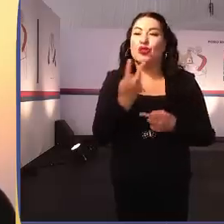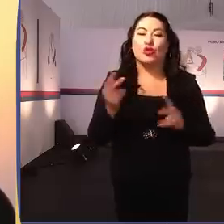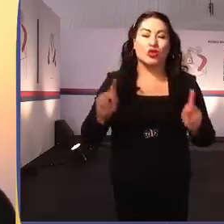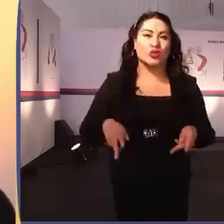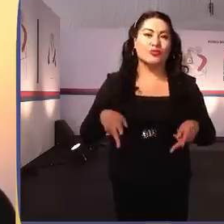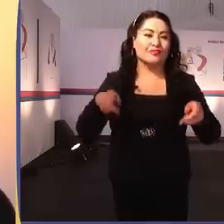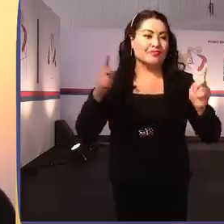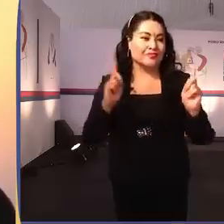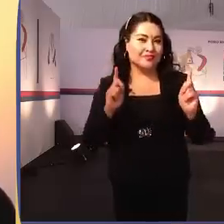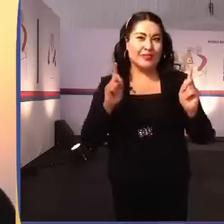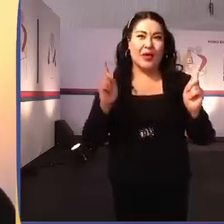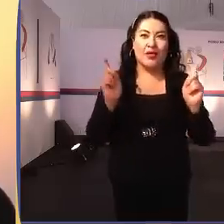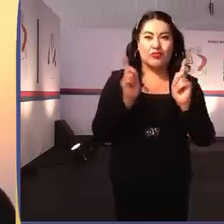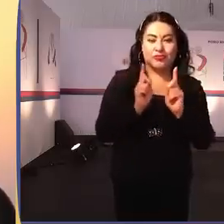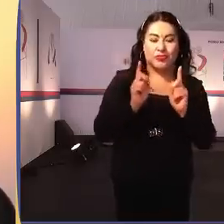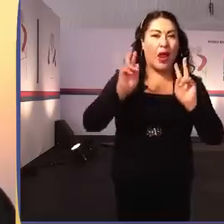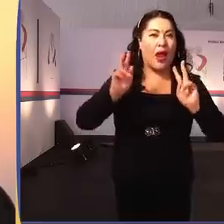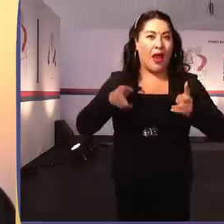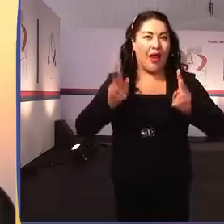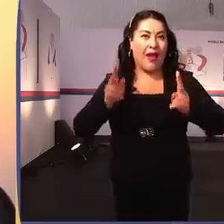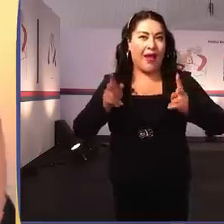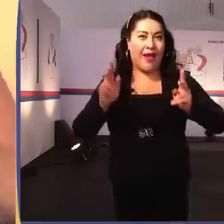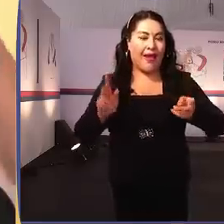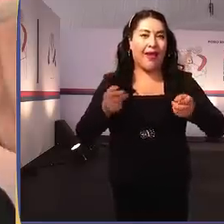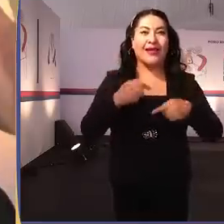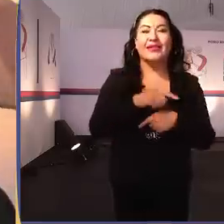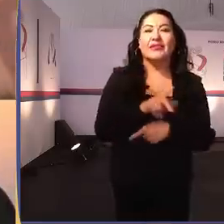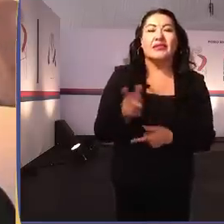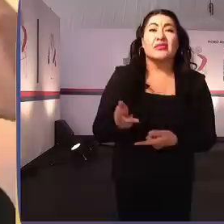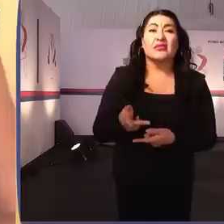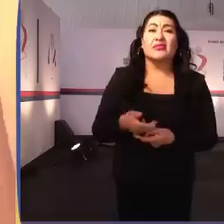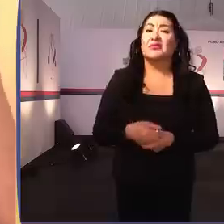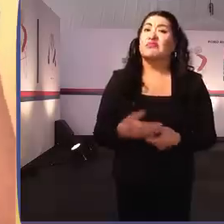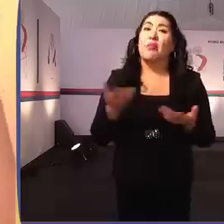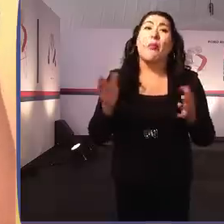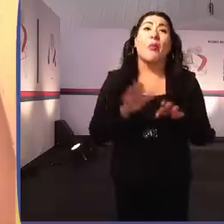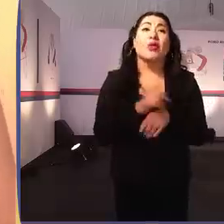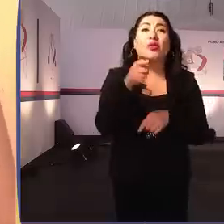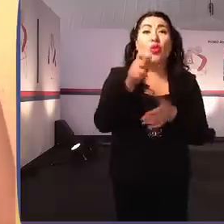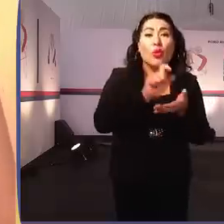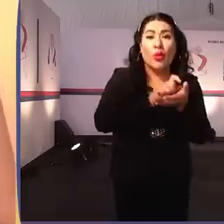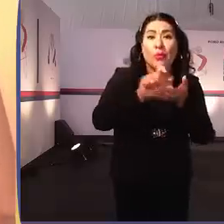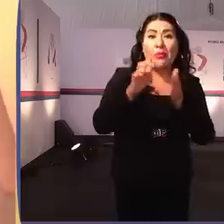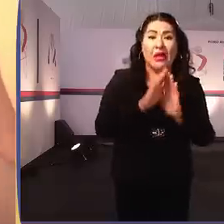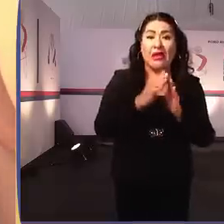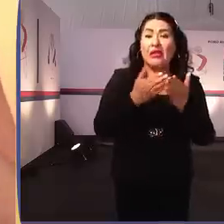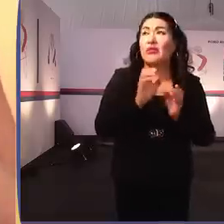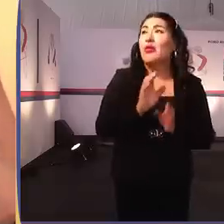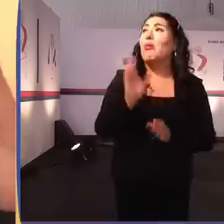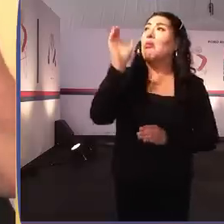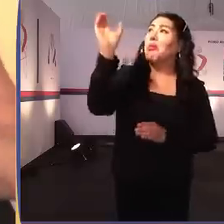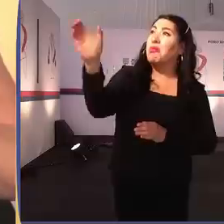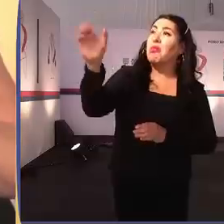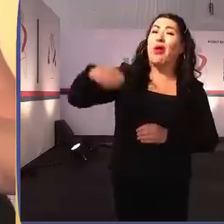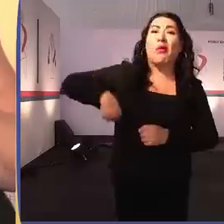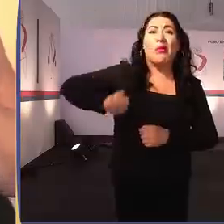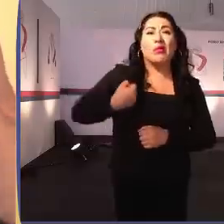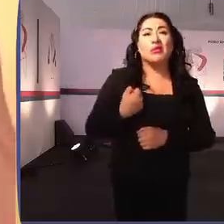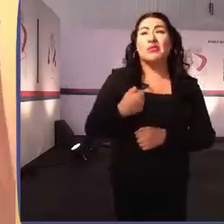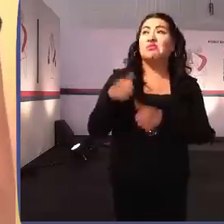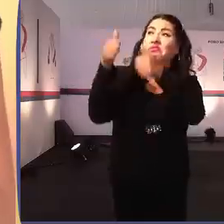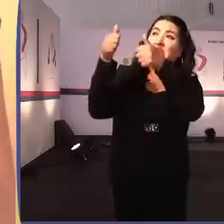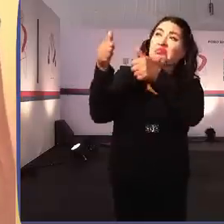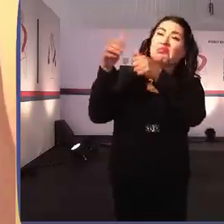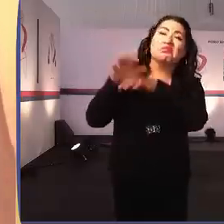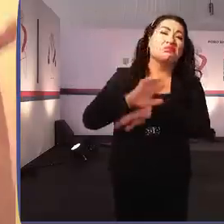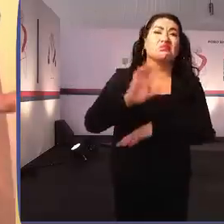personajes o el ensayo del cual se trata, porque de nada sirve tener el librero. Y ustedes le van a dar vida y lo